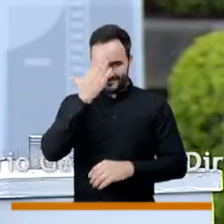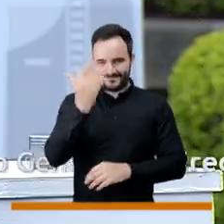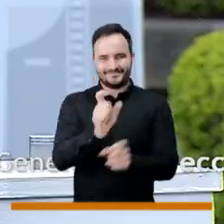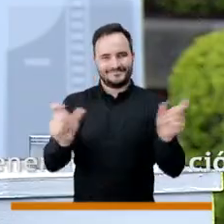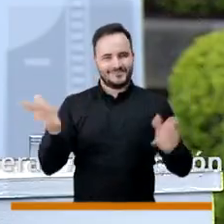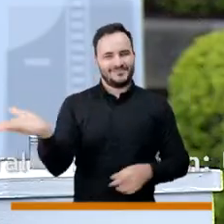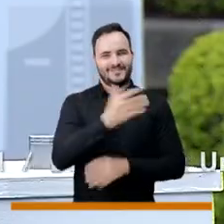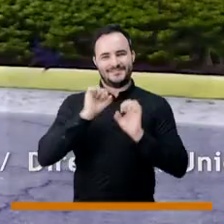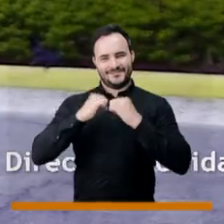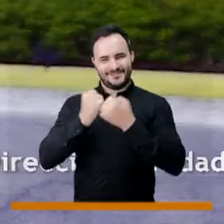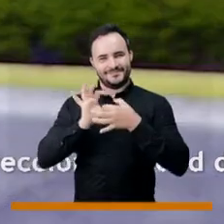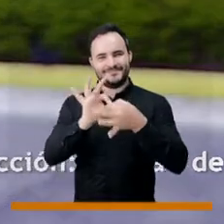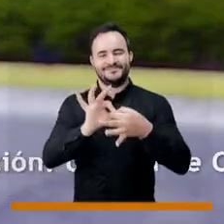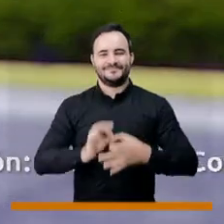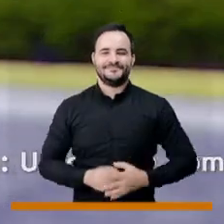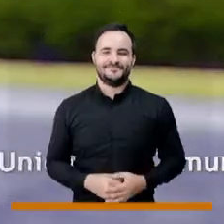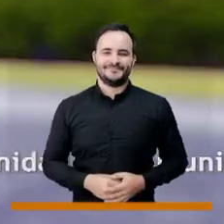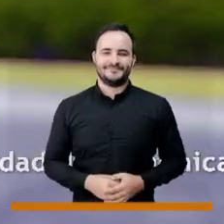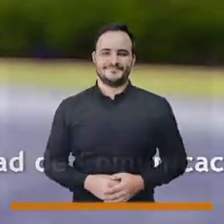frente a la gente